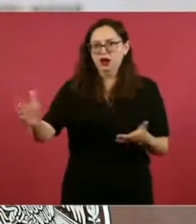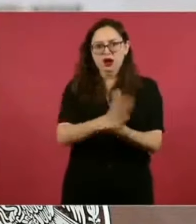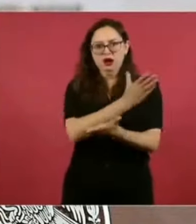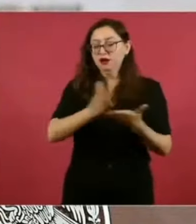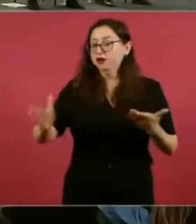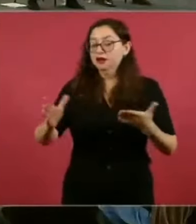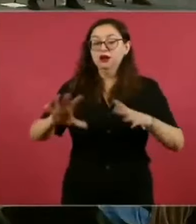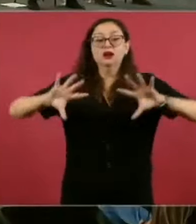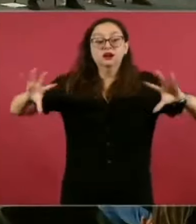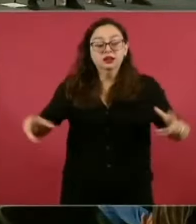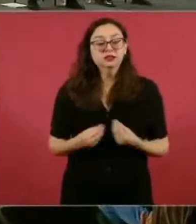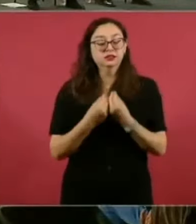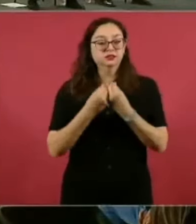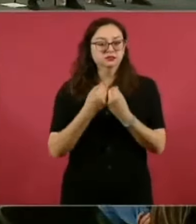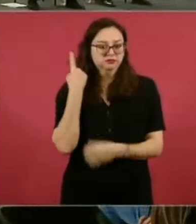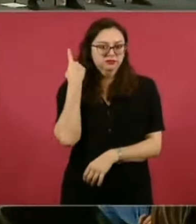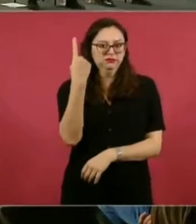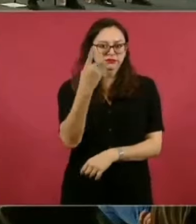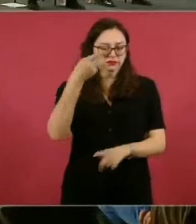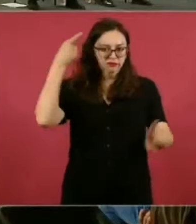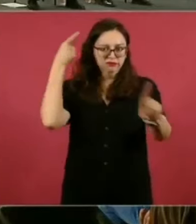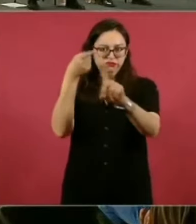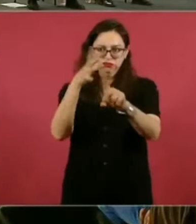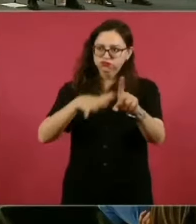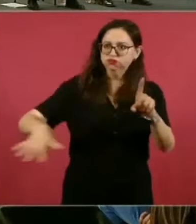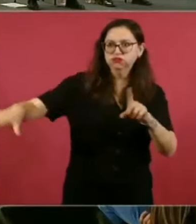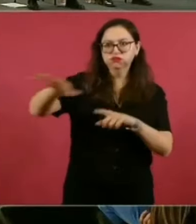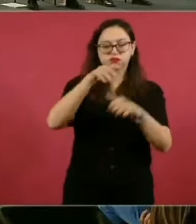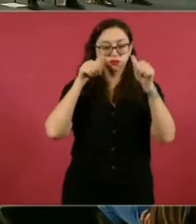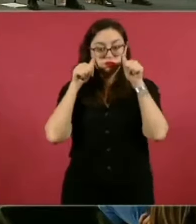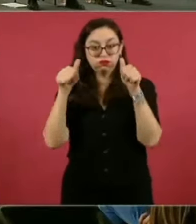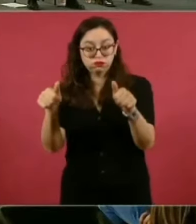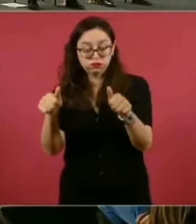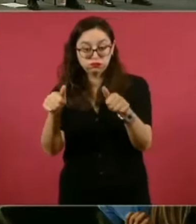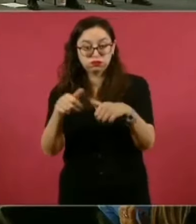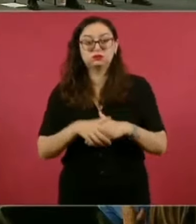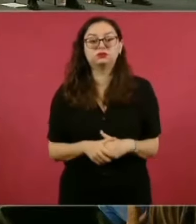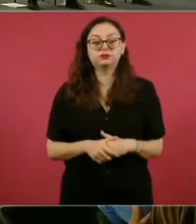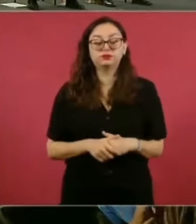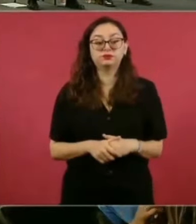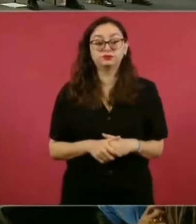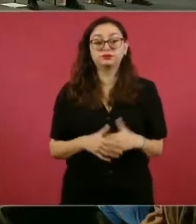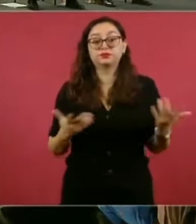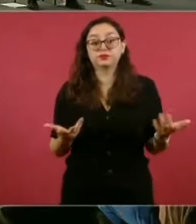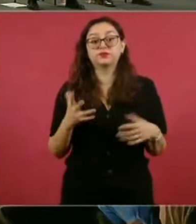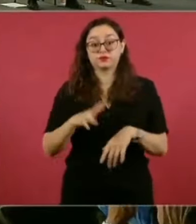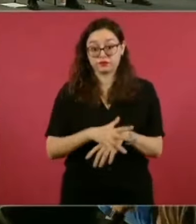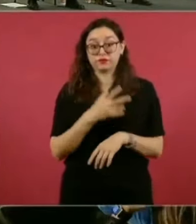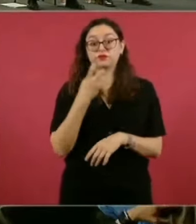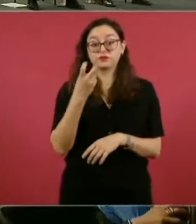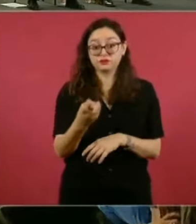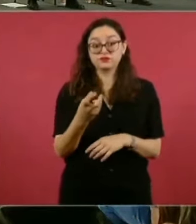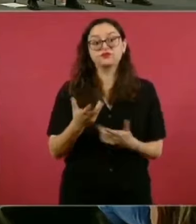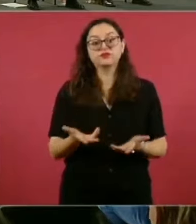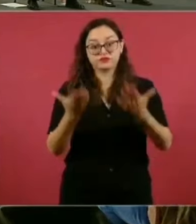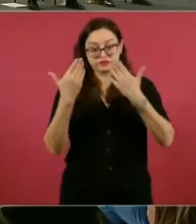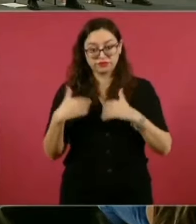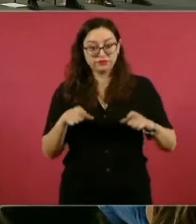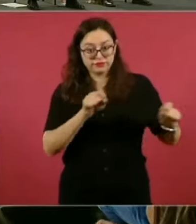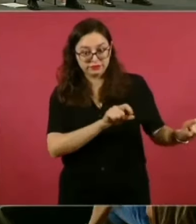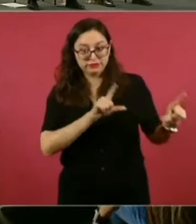del Estado mexicano para atender a todo el pueblo de México. En ese sentido, vamos ahora sí a